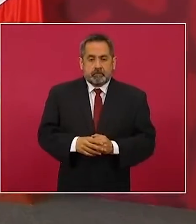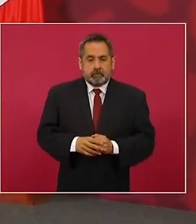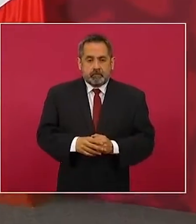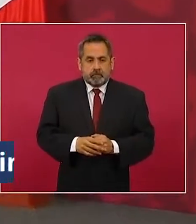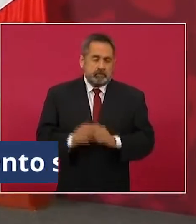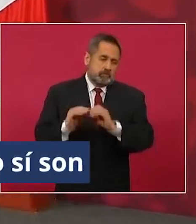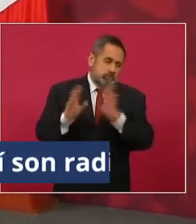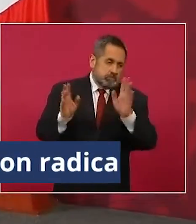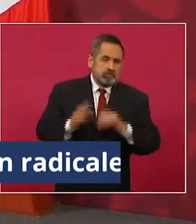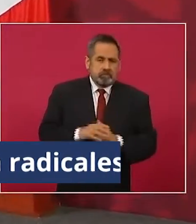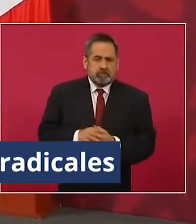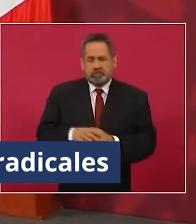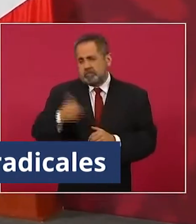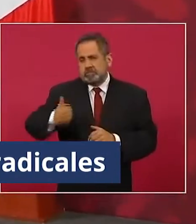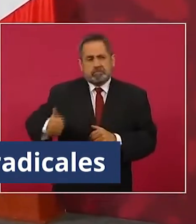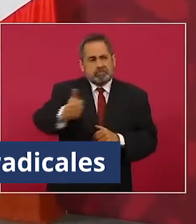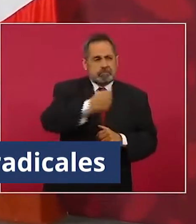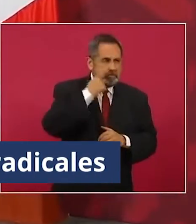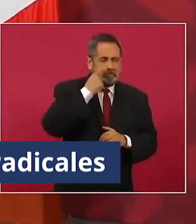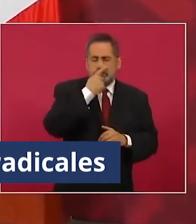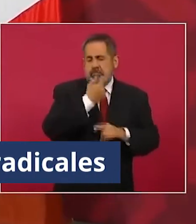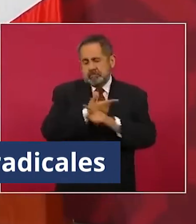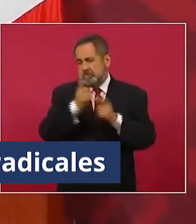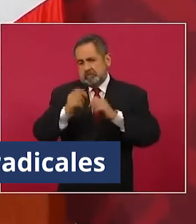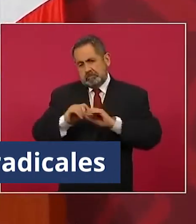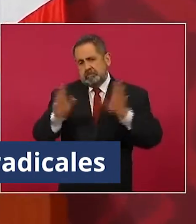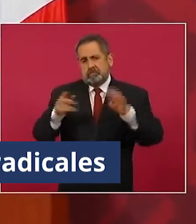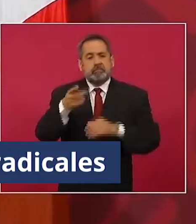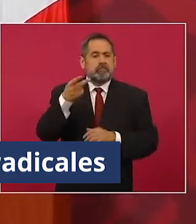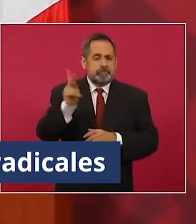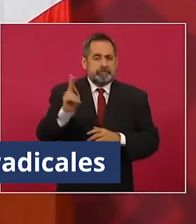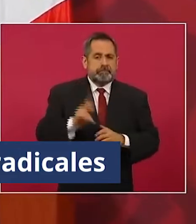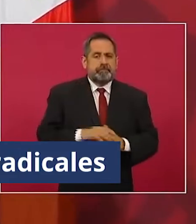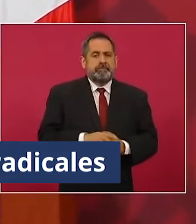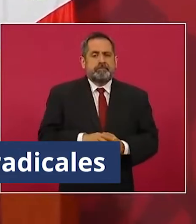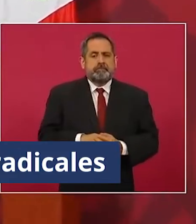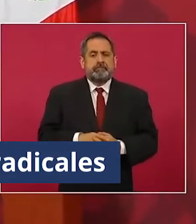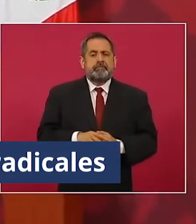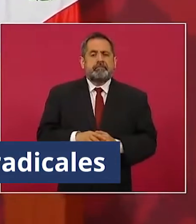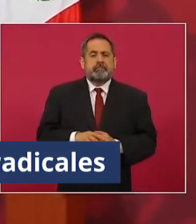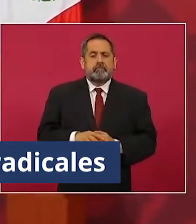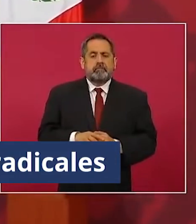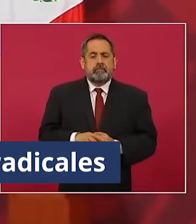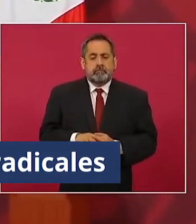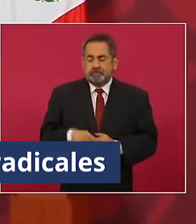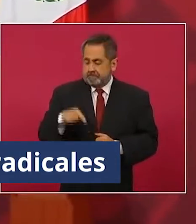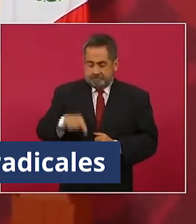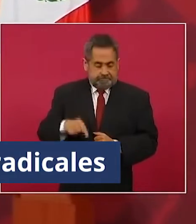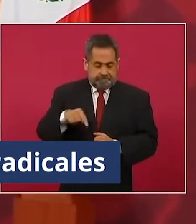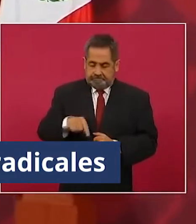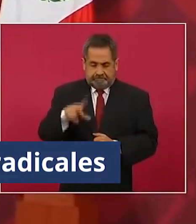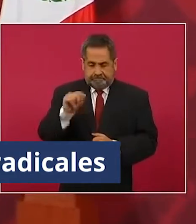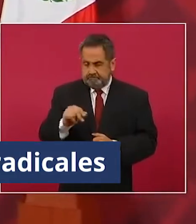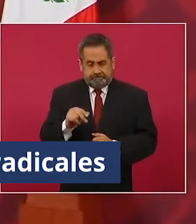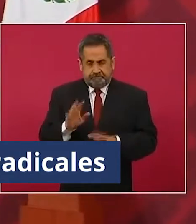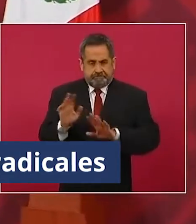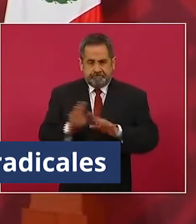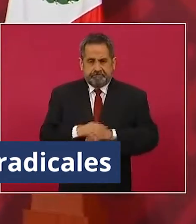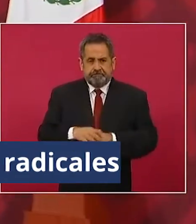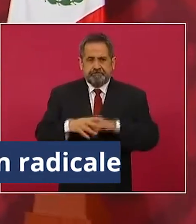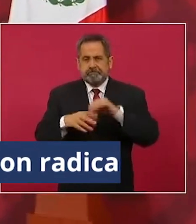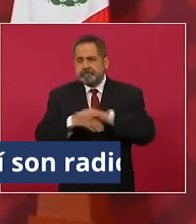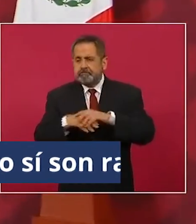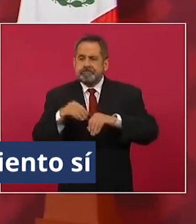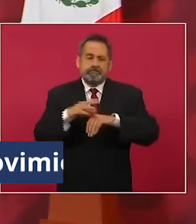Claro que somos libres, ¿no? Pero aquí no hay medias